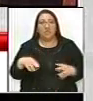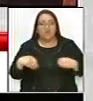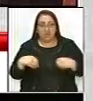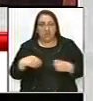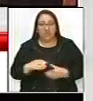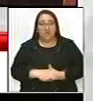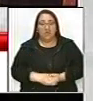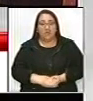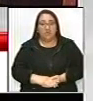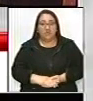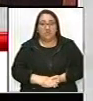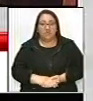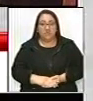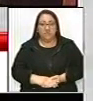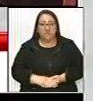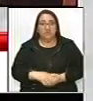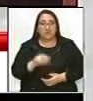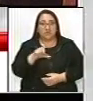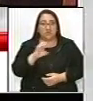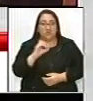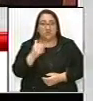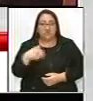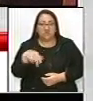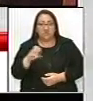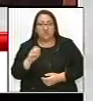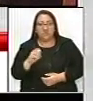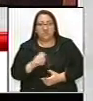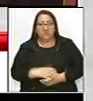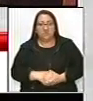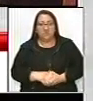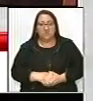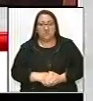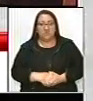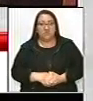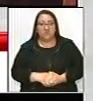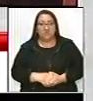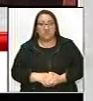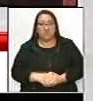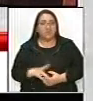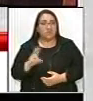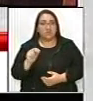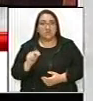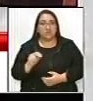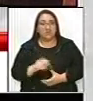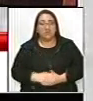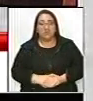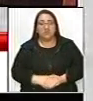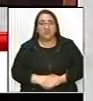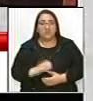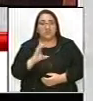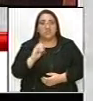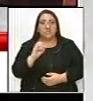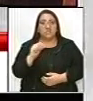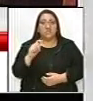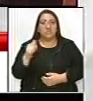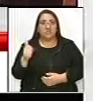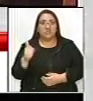Abstención. Glaber Remy, abstención. Lescano Ansieta. Lescano Ansieta, no. Costa